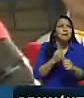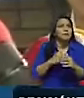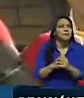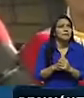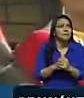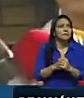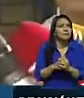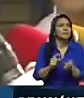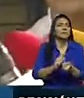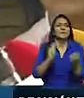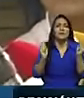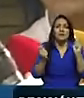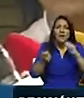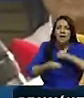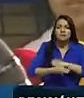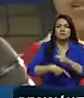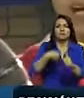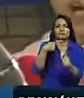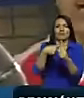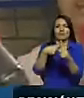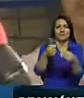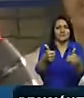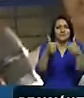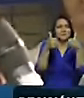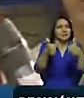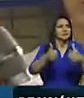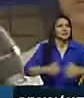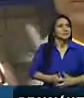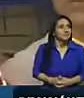un cambio positivo de un cambio del bueno